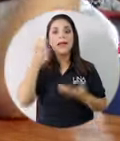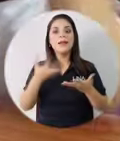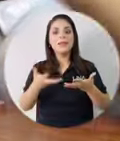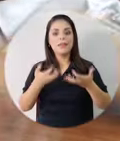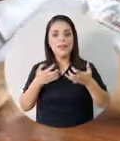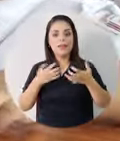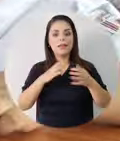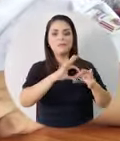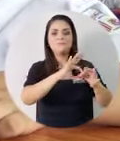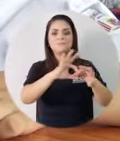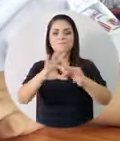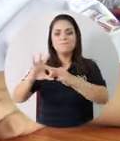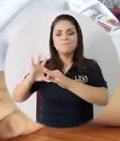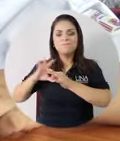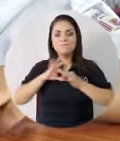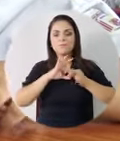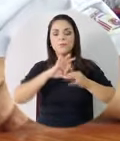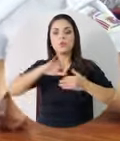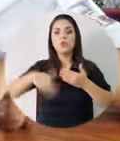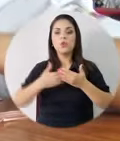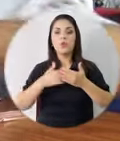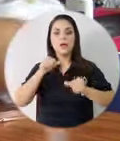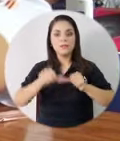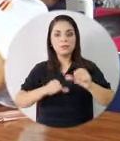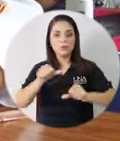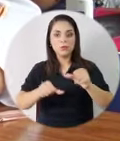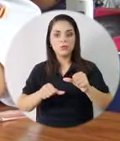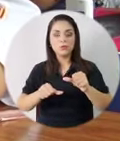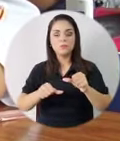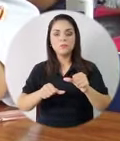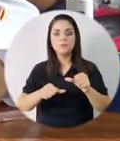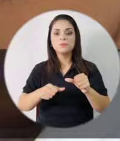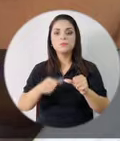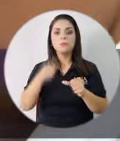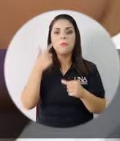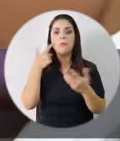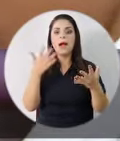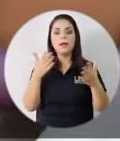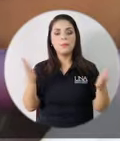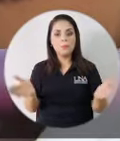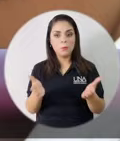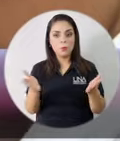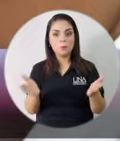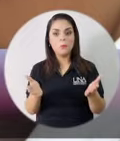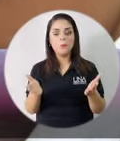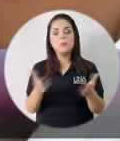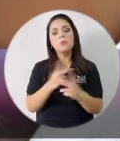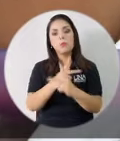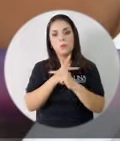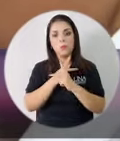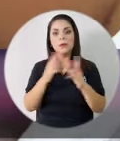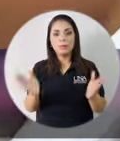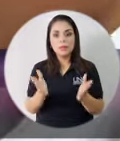digamos, ahí la política quiere articular todo este esfuerzo para precisamente